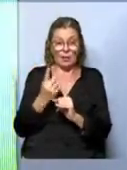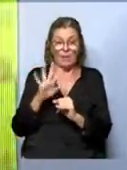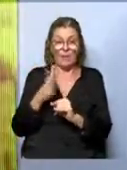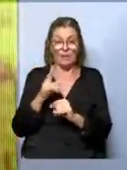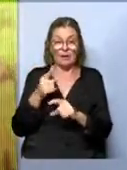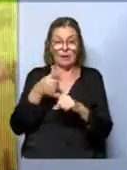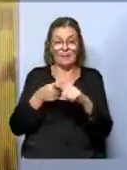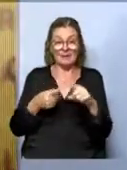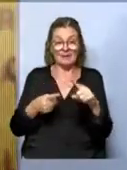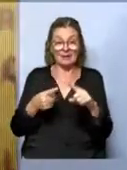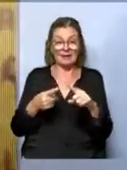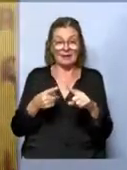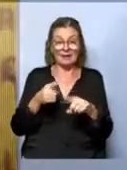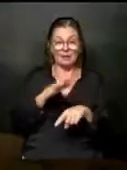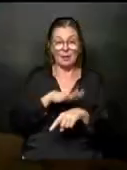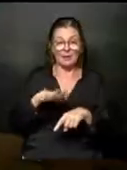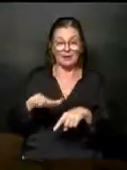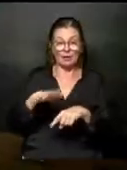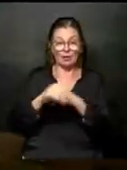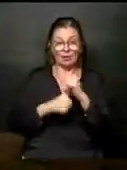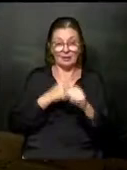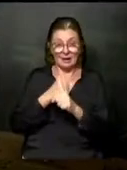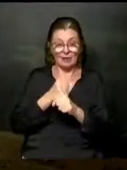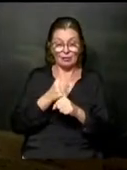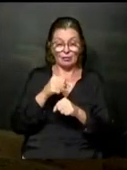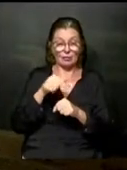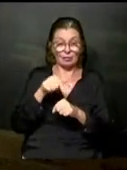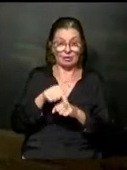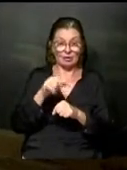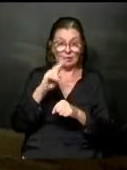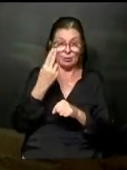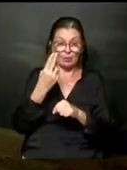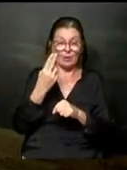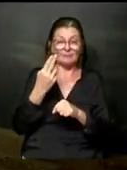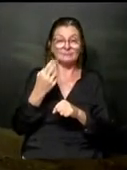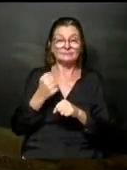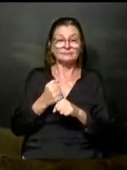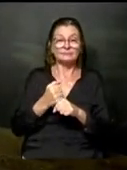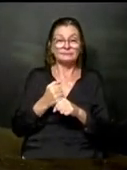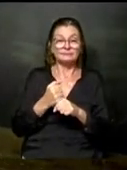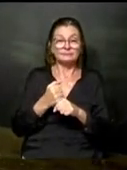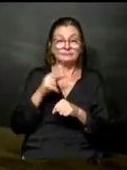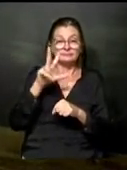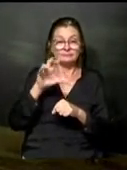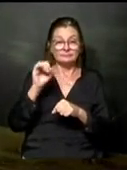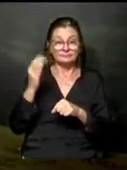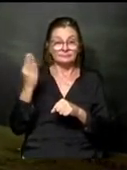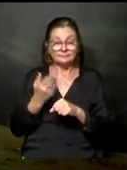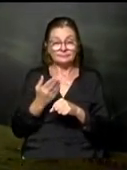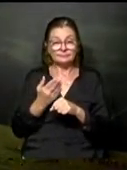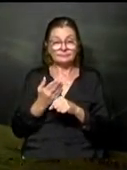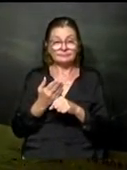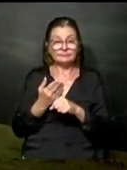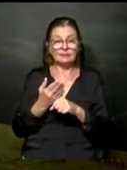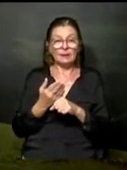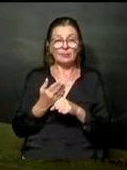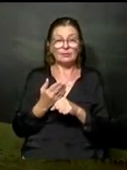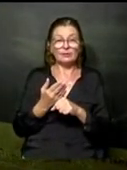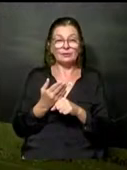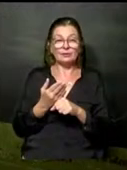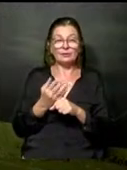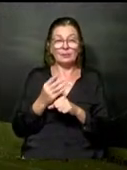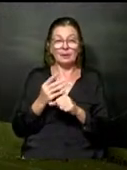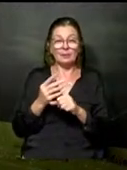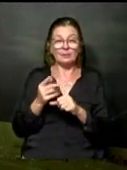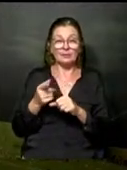la mitad de los menores del Uruguay. O sea, la mitad de los menores están cubiertos por esas transferencias monetarias. Hay otro 30% que están cubiertos por las deducciones